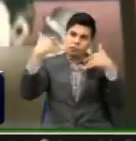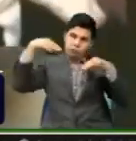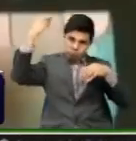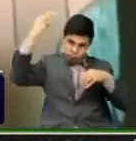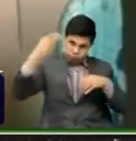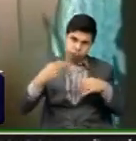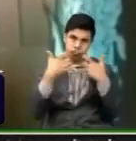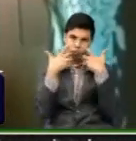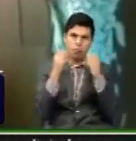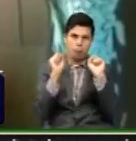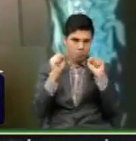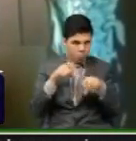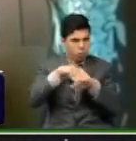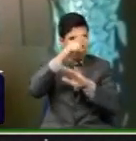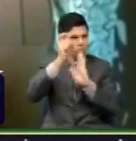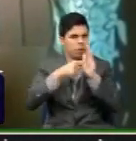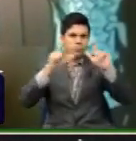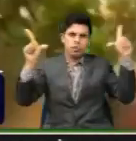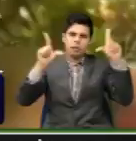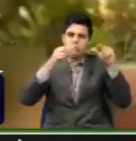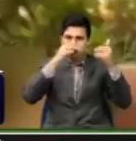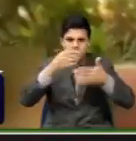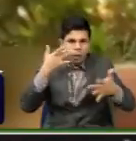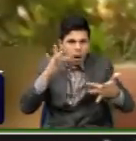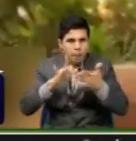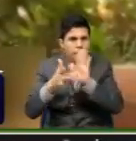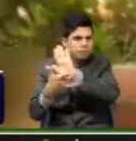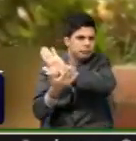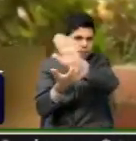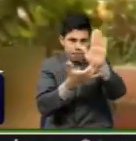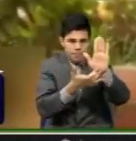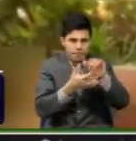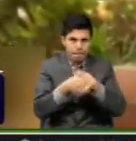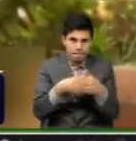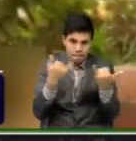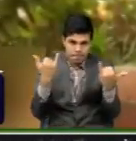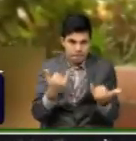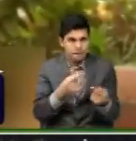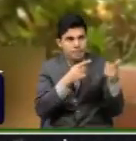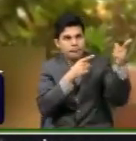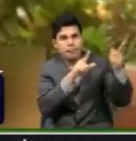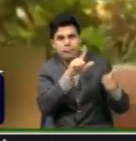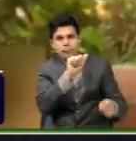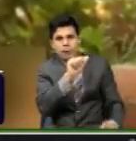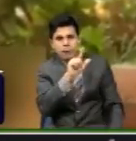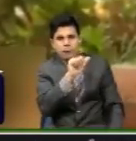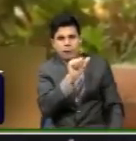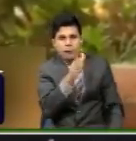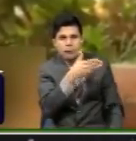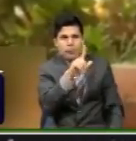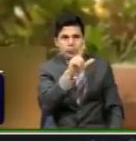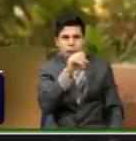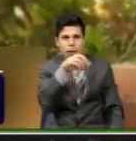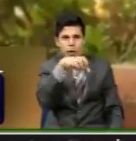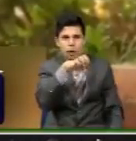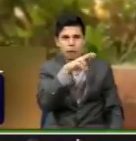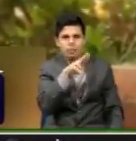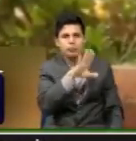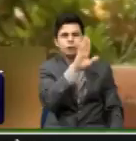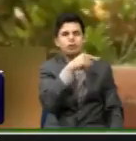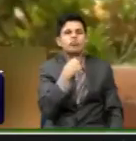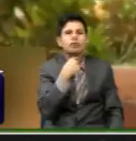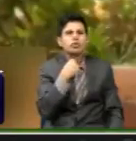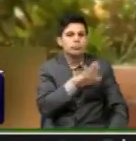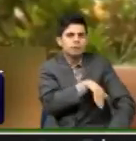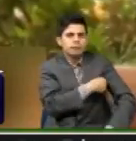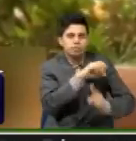será pronto llevada a la televisión infantil. En la actualidad hay un contacto con Lala López, que es ahorita pues la niña mimada del